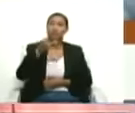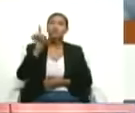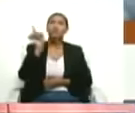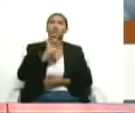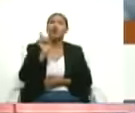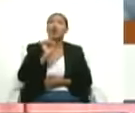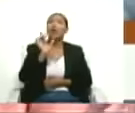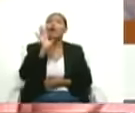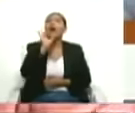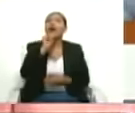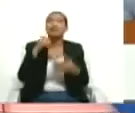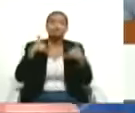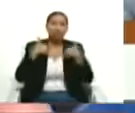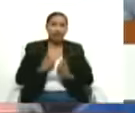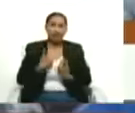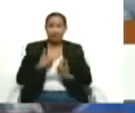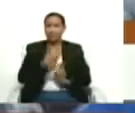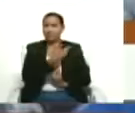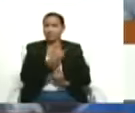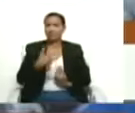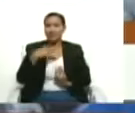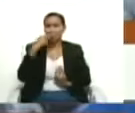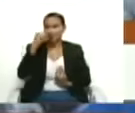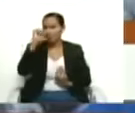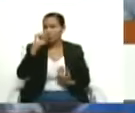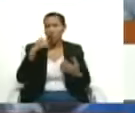dieron descanso, se desesperaron.